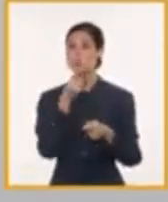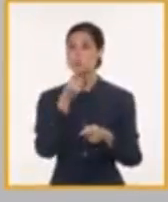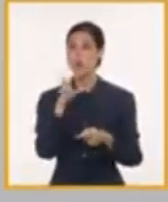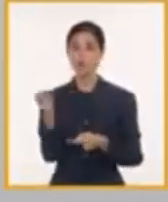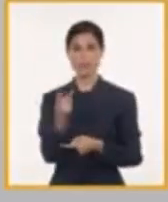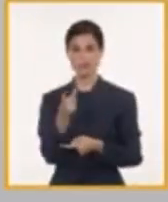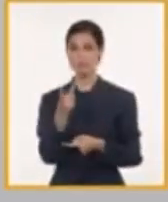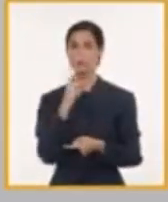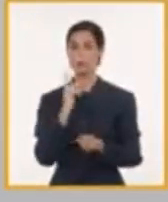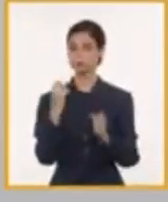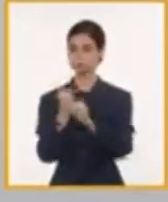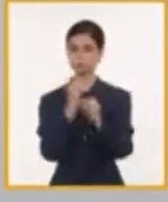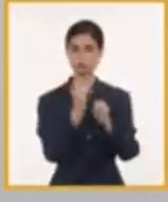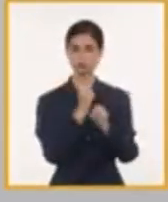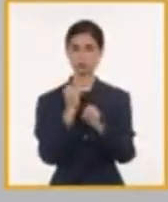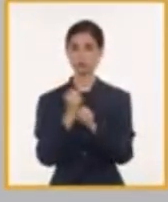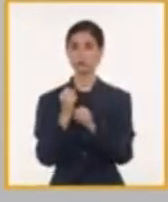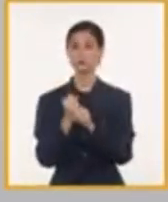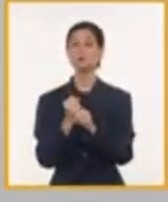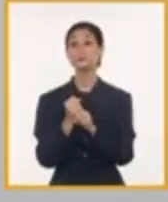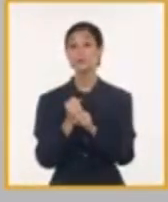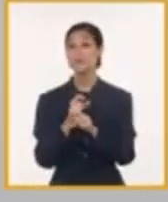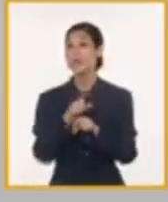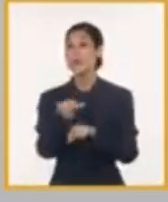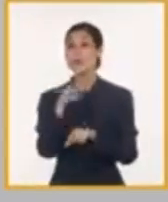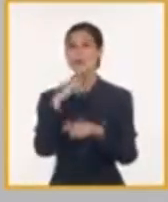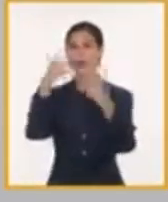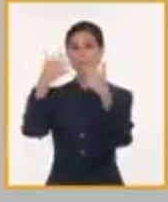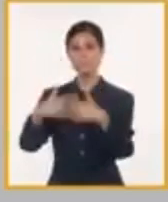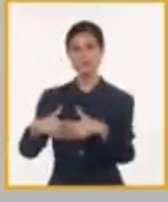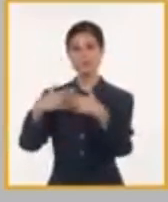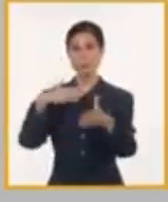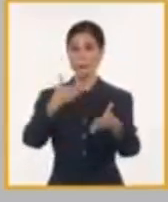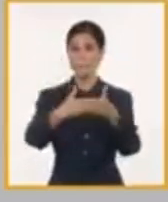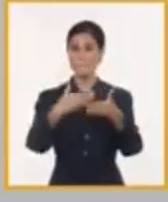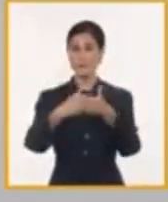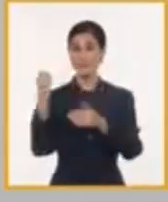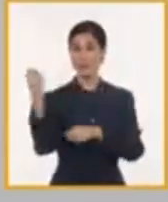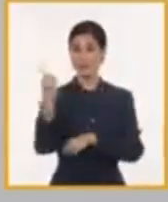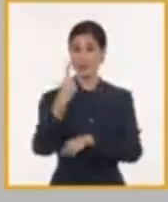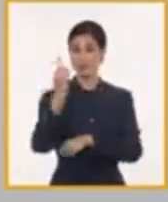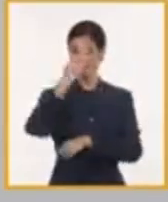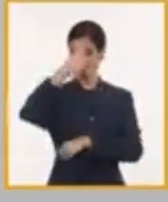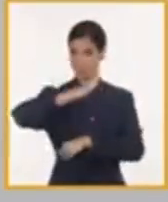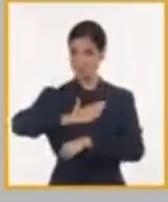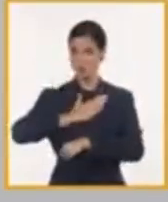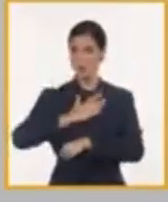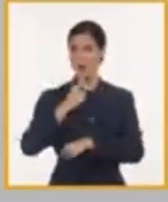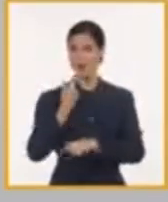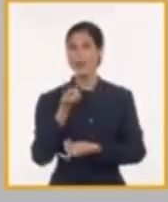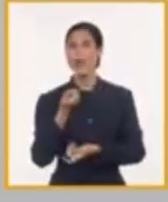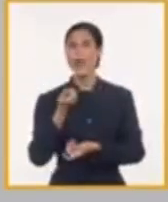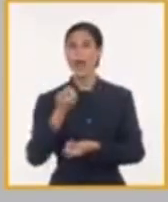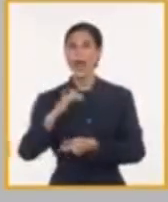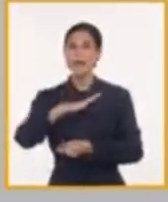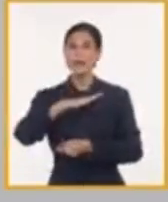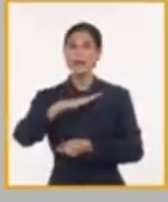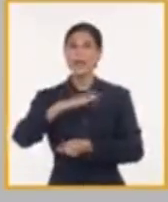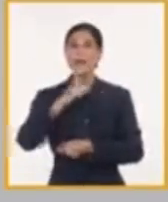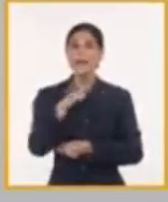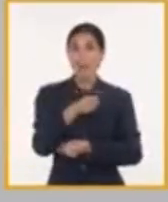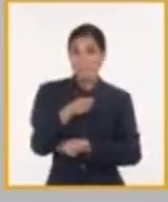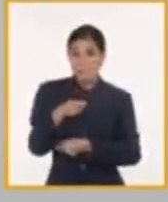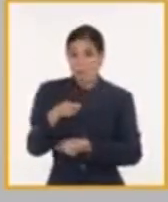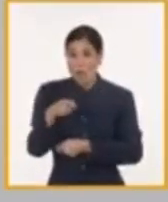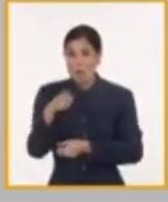Además, tenemos una empresa nacional para el cultivo del camarón. Tenemos una empresa procesadora de alimentos que radica en La Habana,